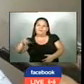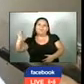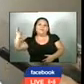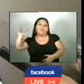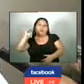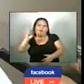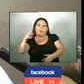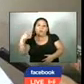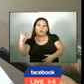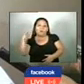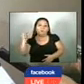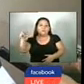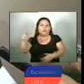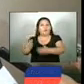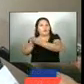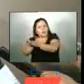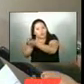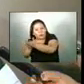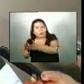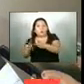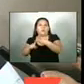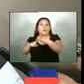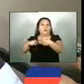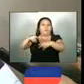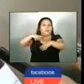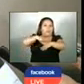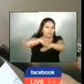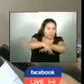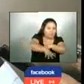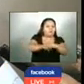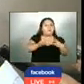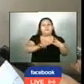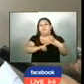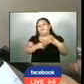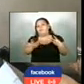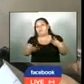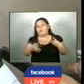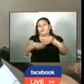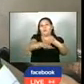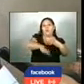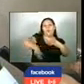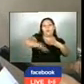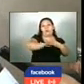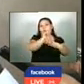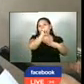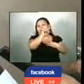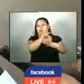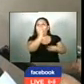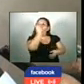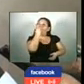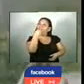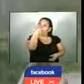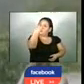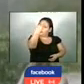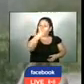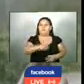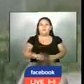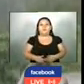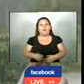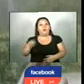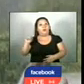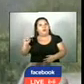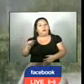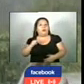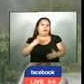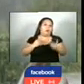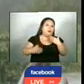al norte del Departamento de la Unión, el norte del Departamento de Chalatenango, la zona sur del Departamento de Aguachapán también. Y dijo que